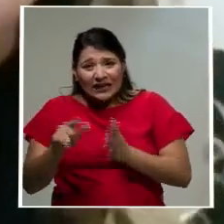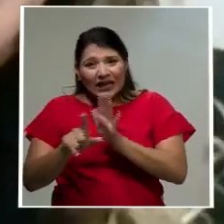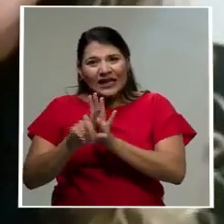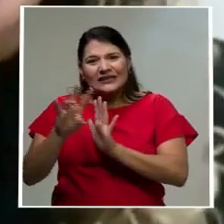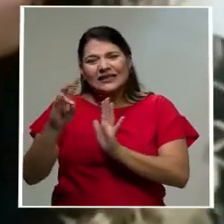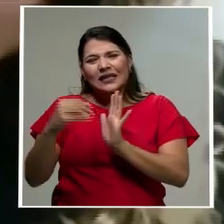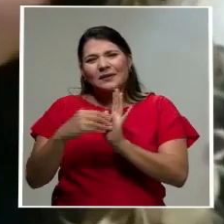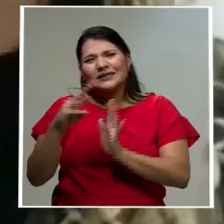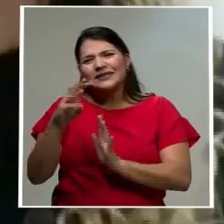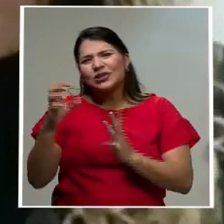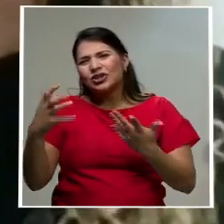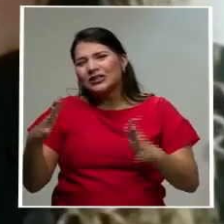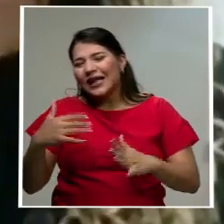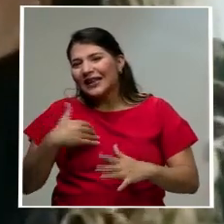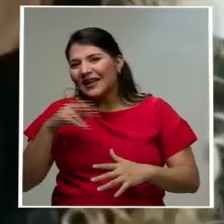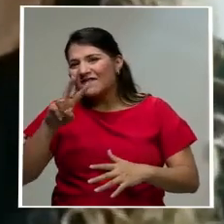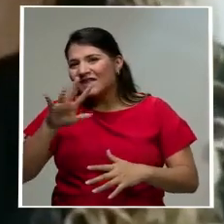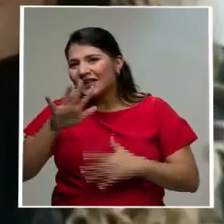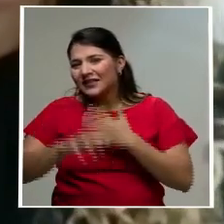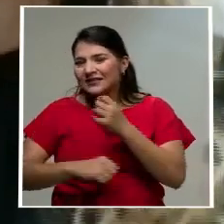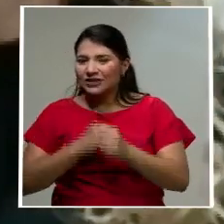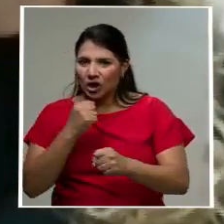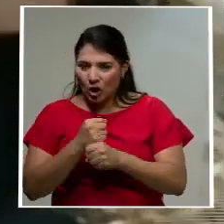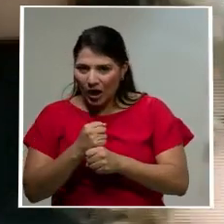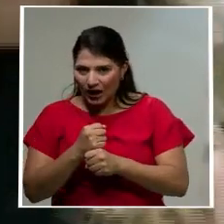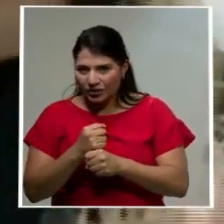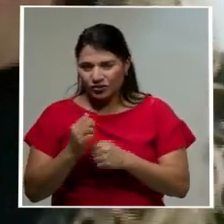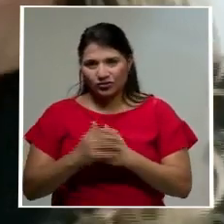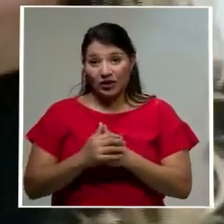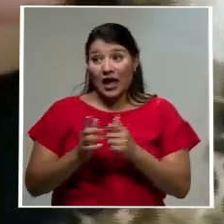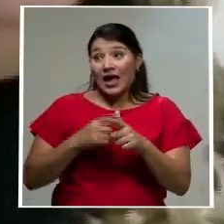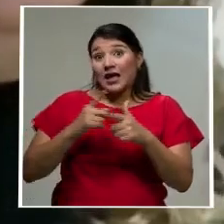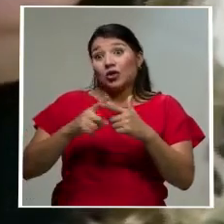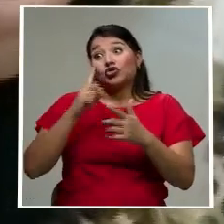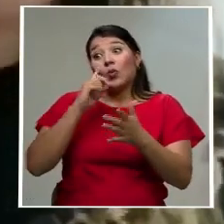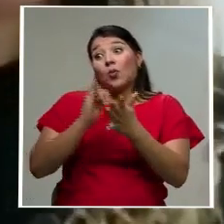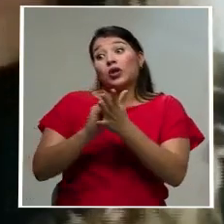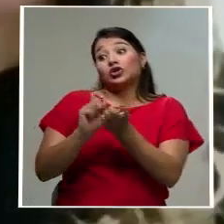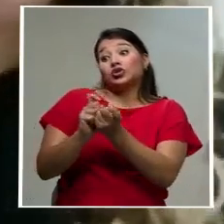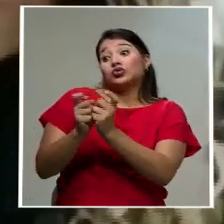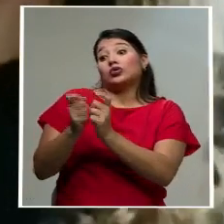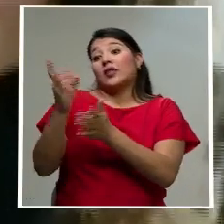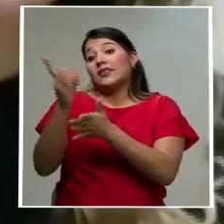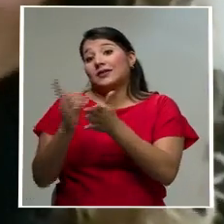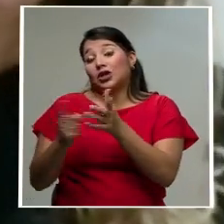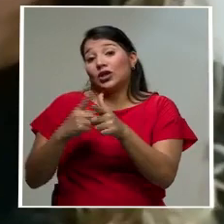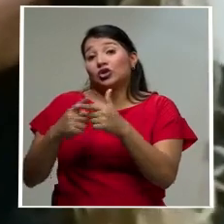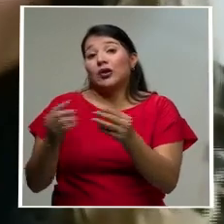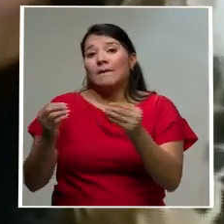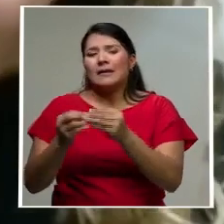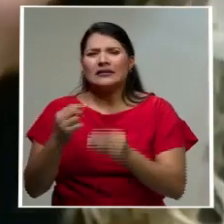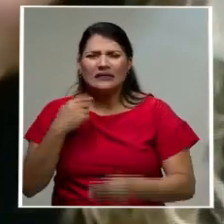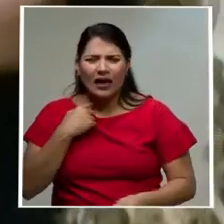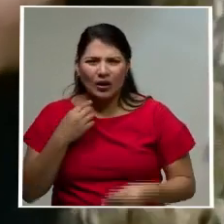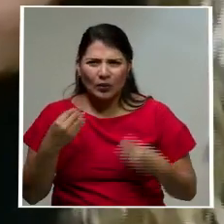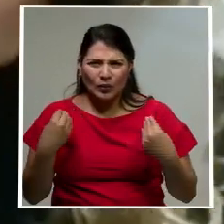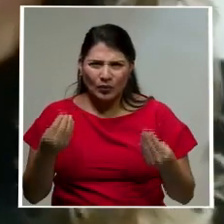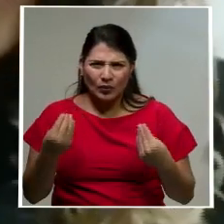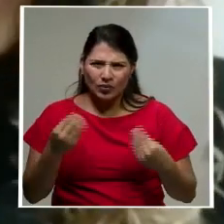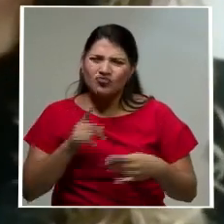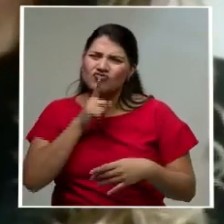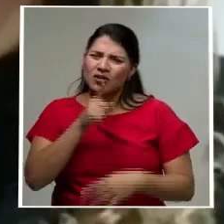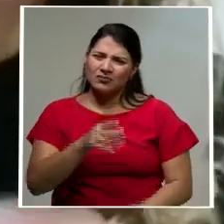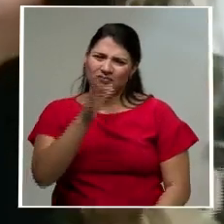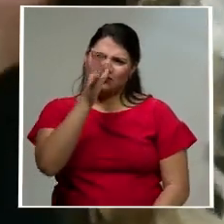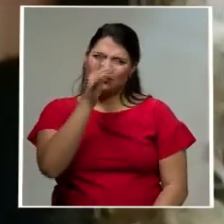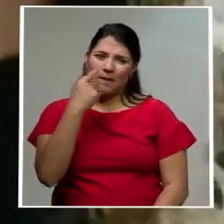no cumplían con 7600 y que entonces esa readecuación costó más recursos? O sea, ciertamente esto es una burla para